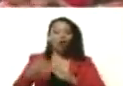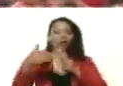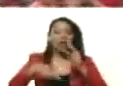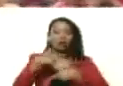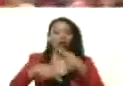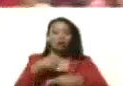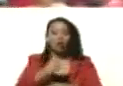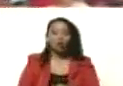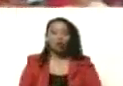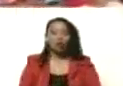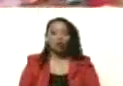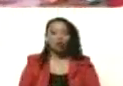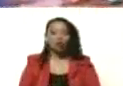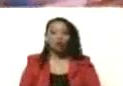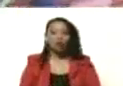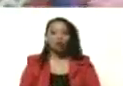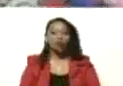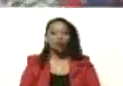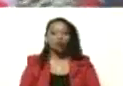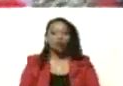contrarrevolucionario.